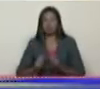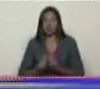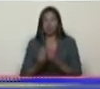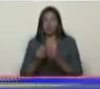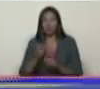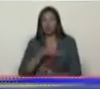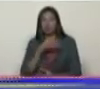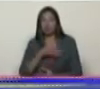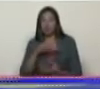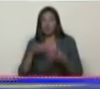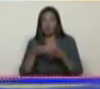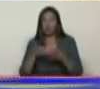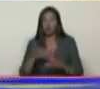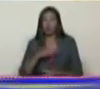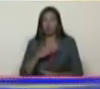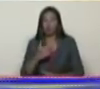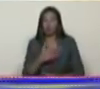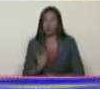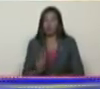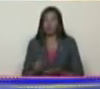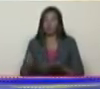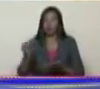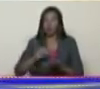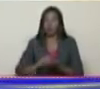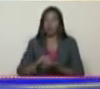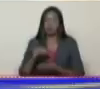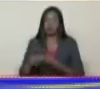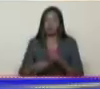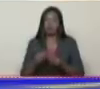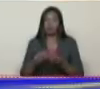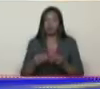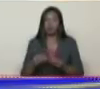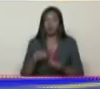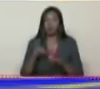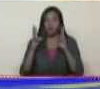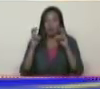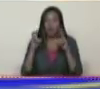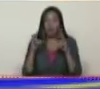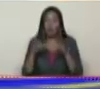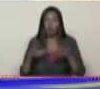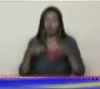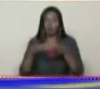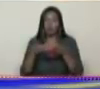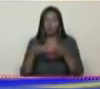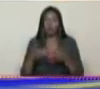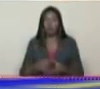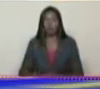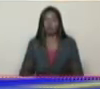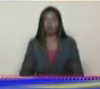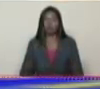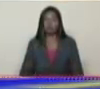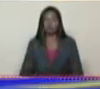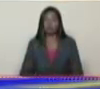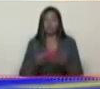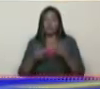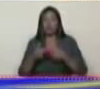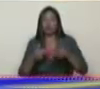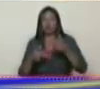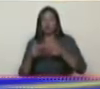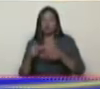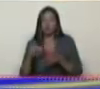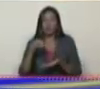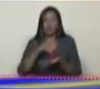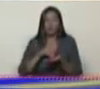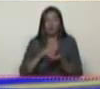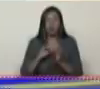social. Yo quiero retomar en una nueva etapa la construcción e